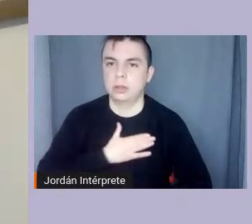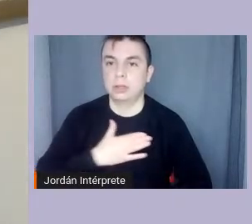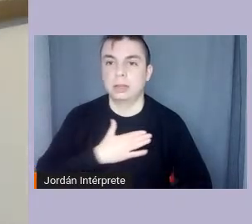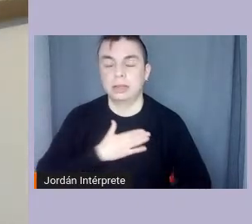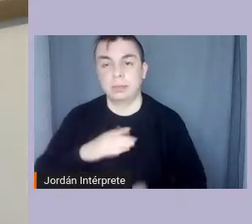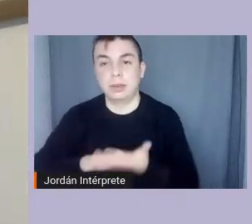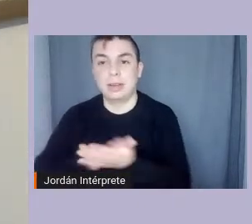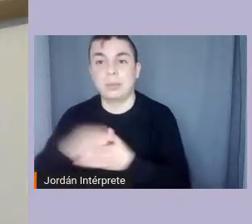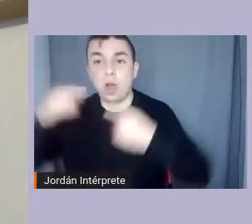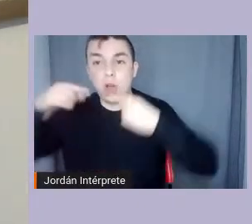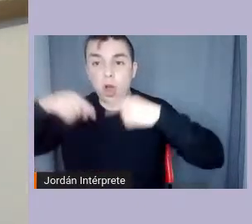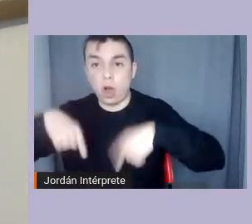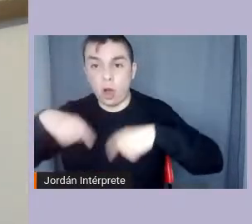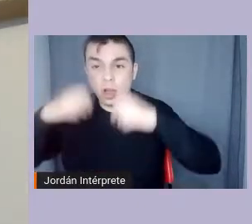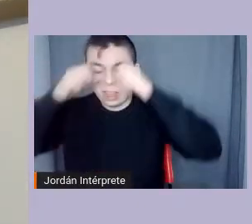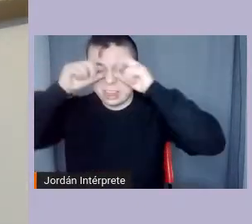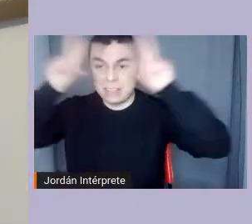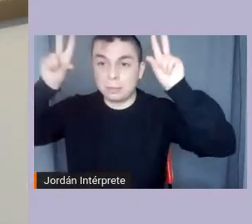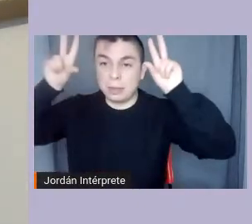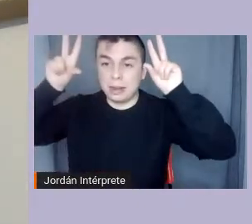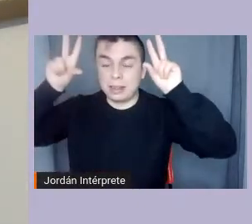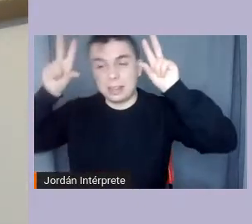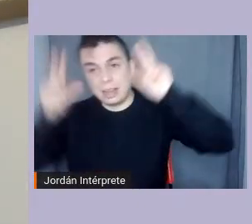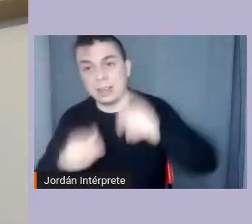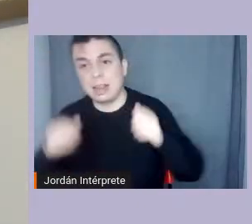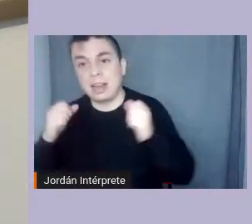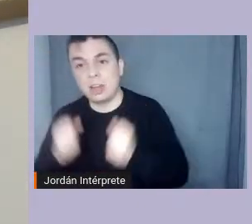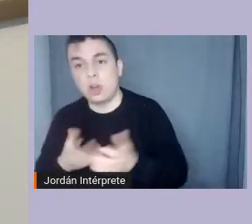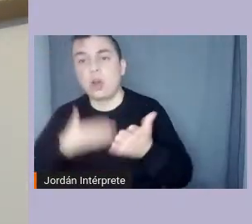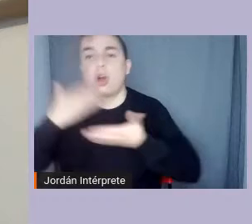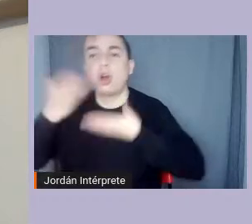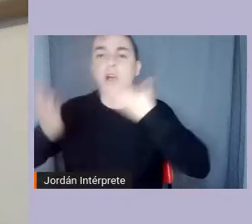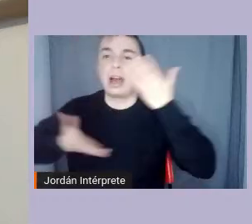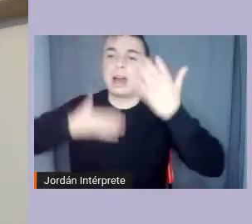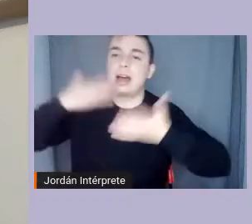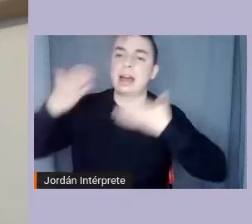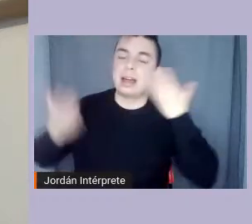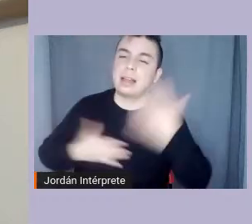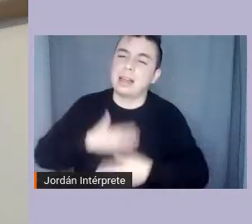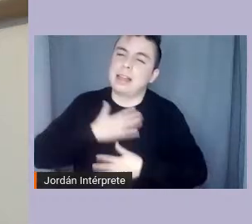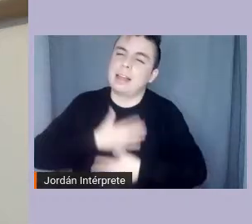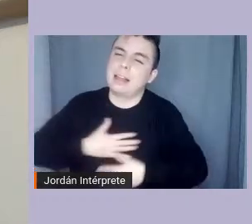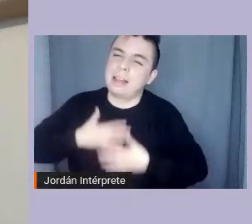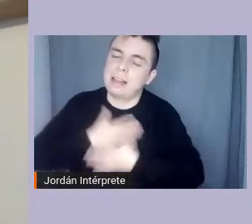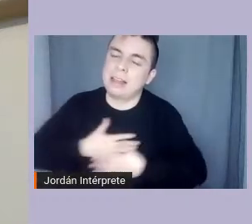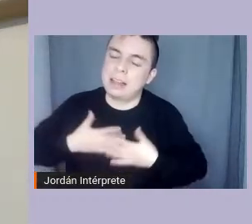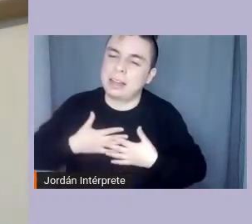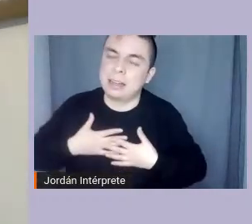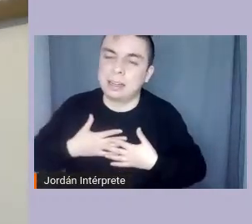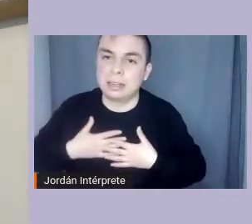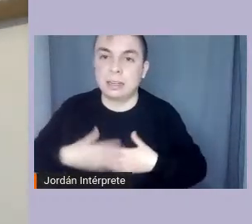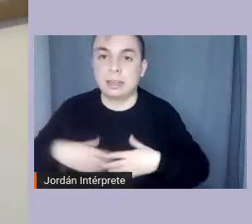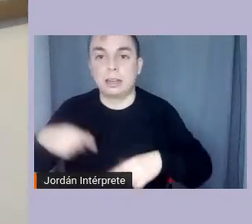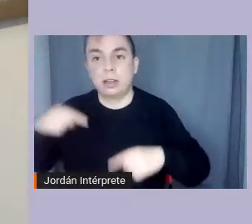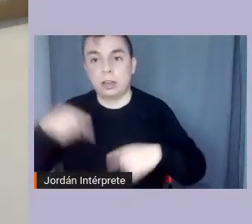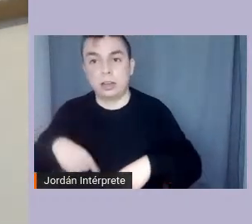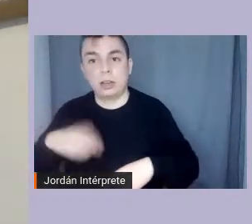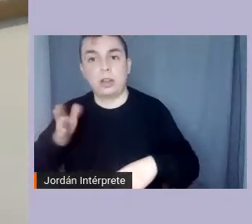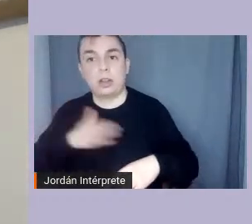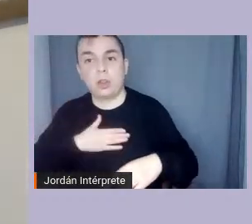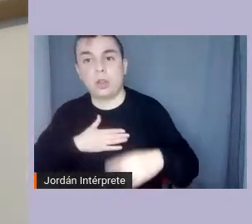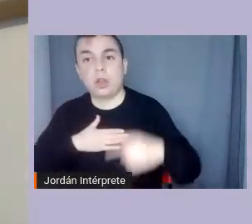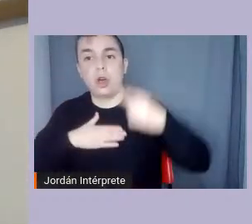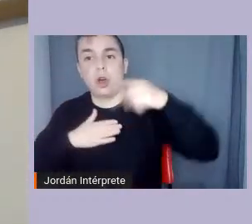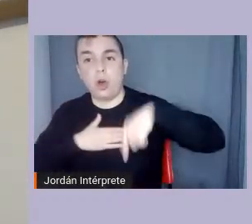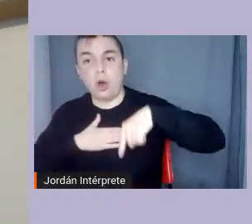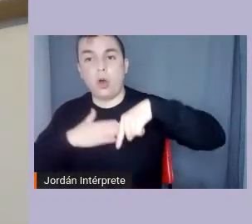de cantar. Hoy desperté con ganas de cantar. El ritmo, el